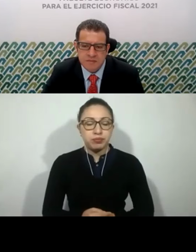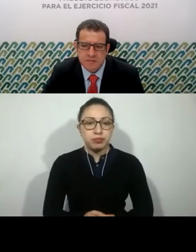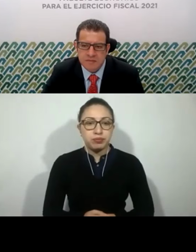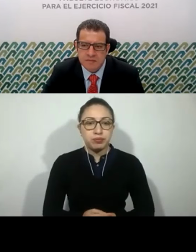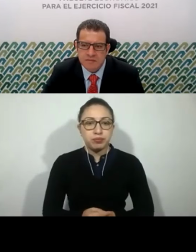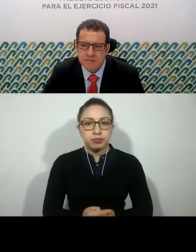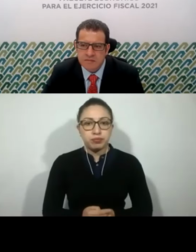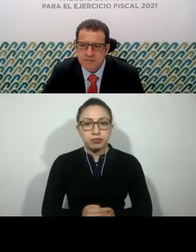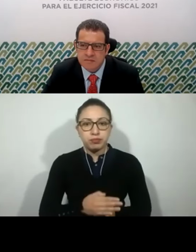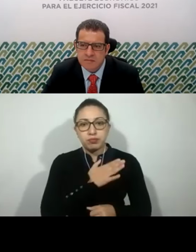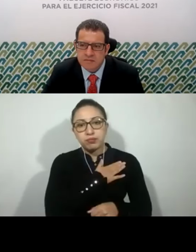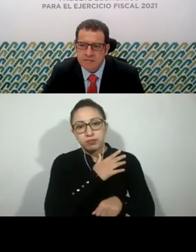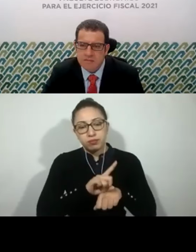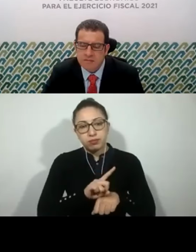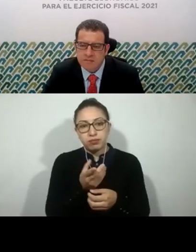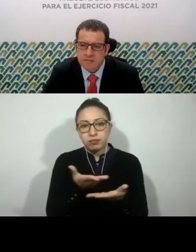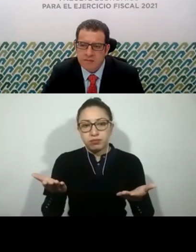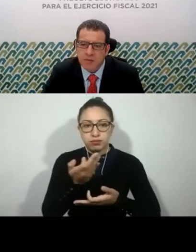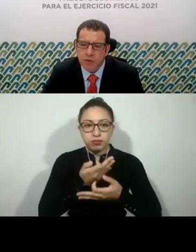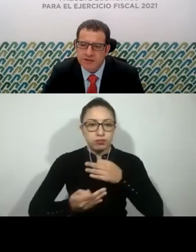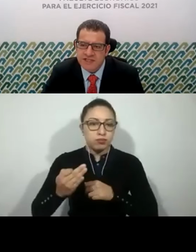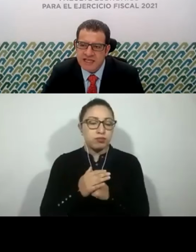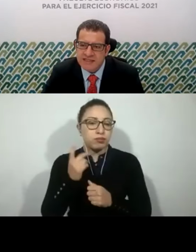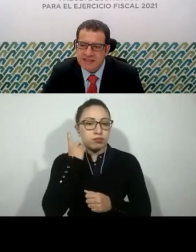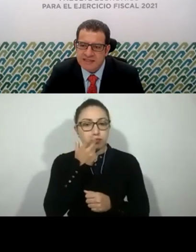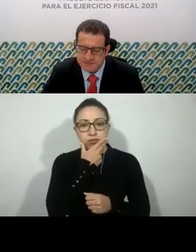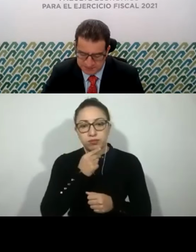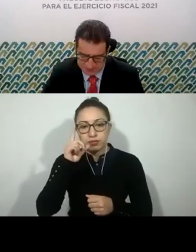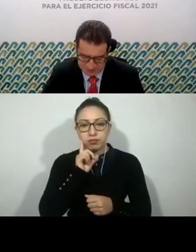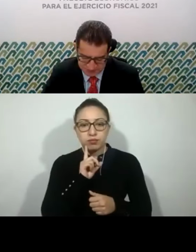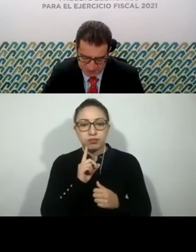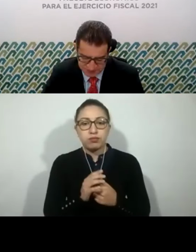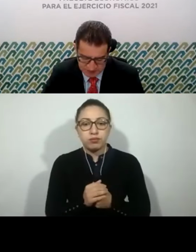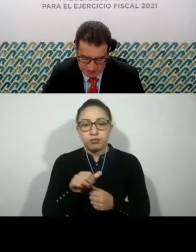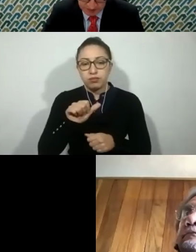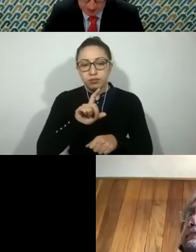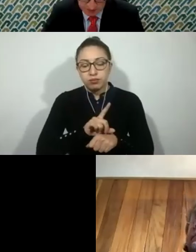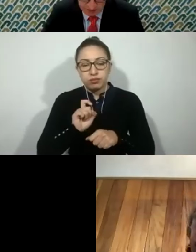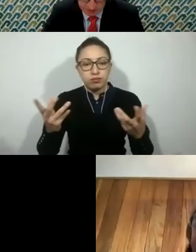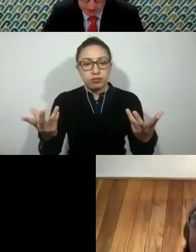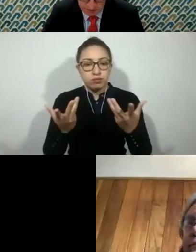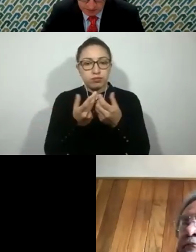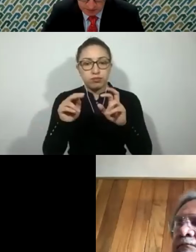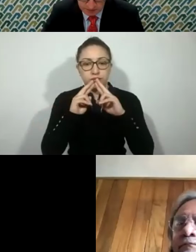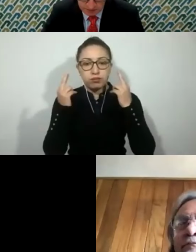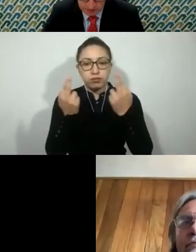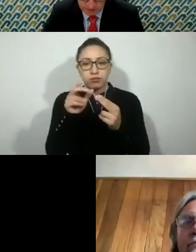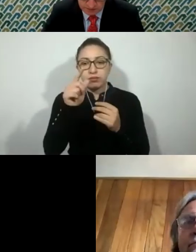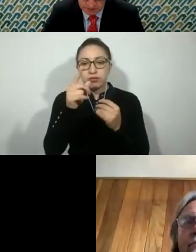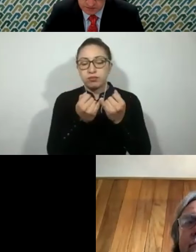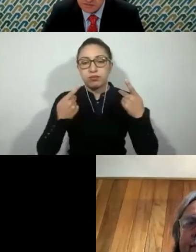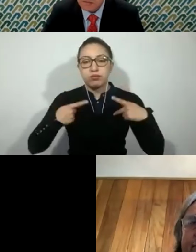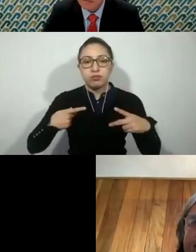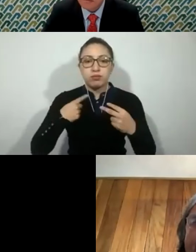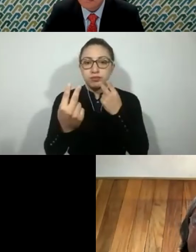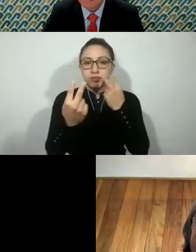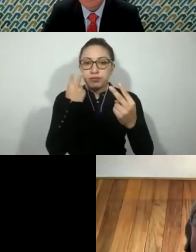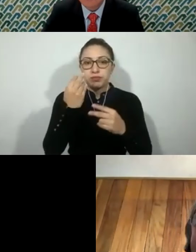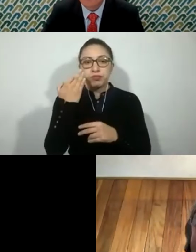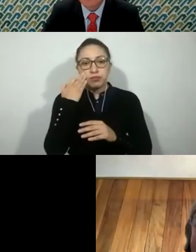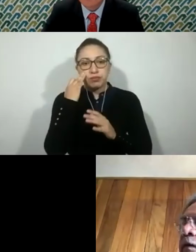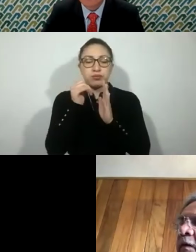Buenos días a todos y a todas quienes nos siguen por las redes del Congreso. Saludo a mis compañeras y